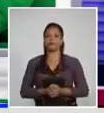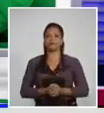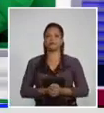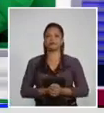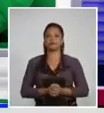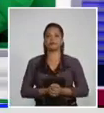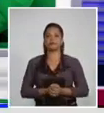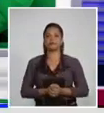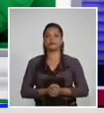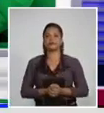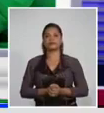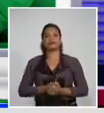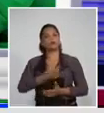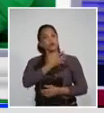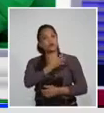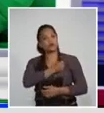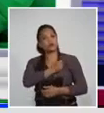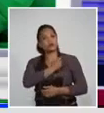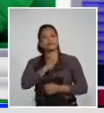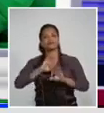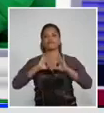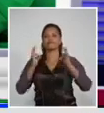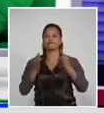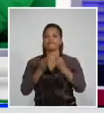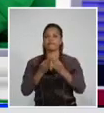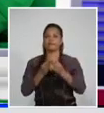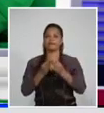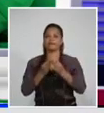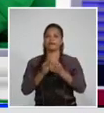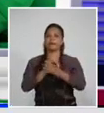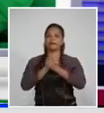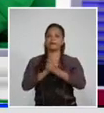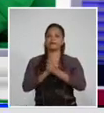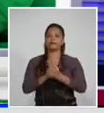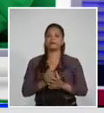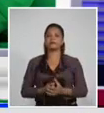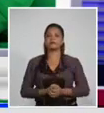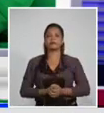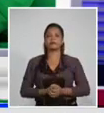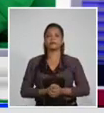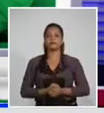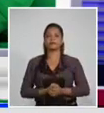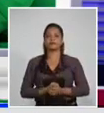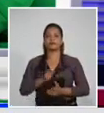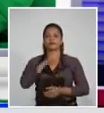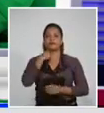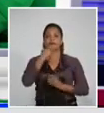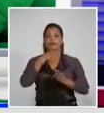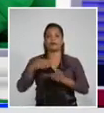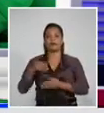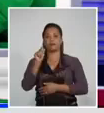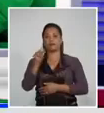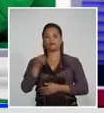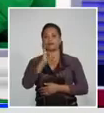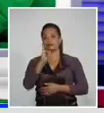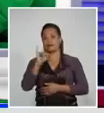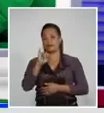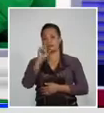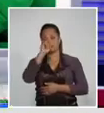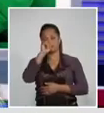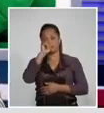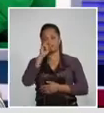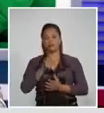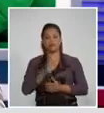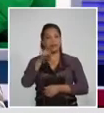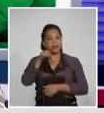las condolencias a sus familiares y amistades. Fallece un paciente de 66 años de edad, de aquí